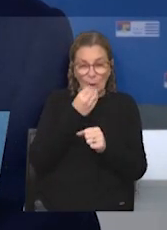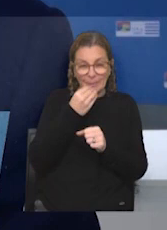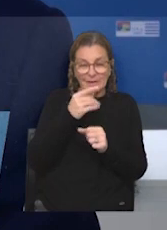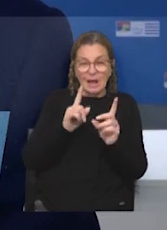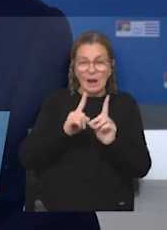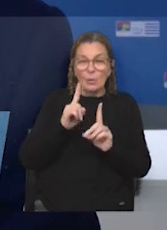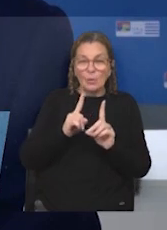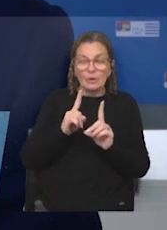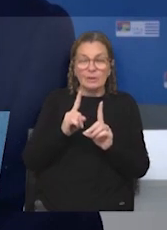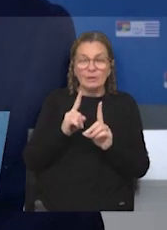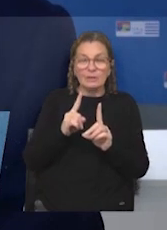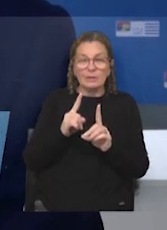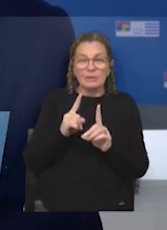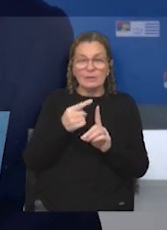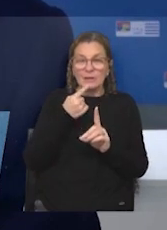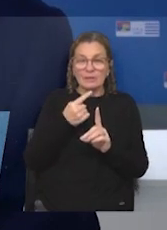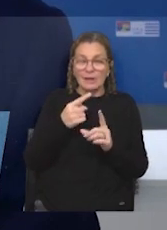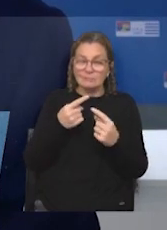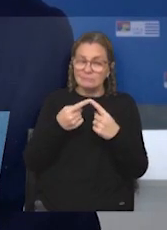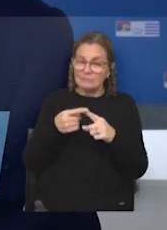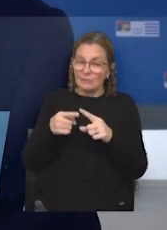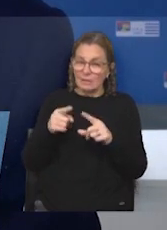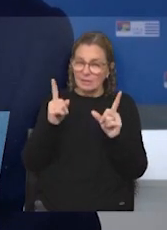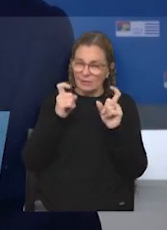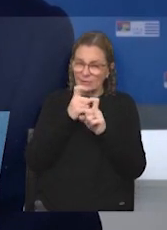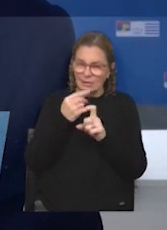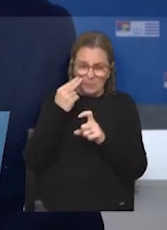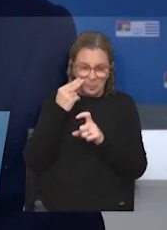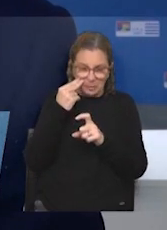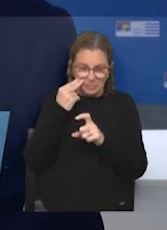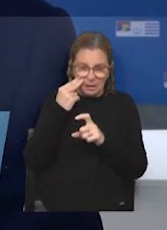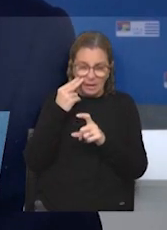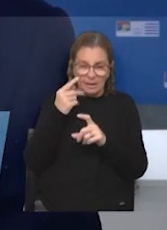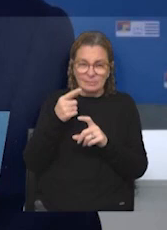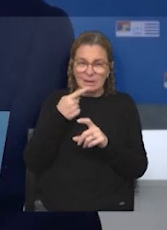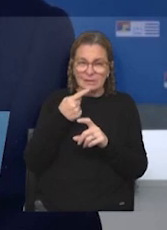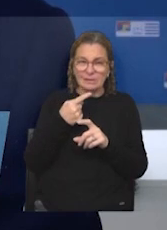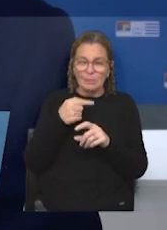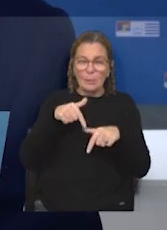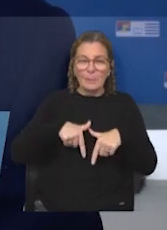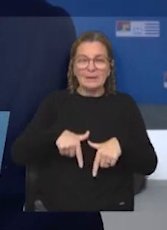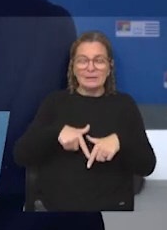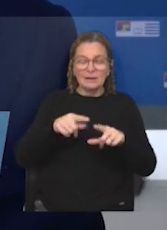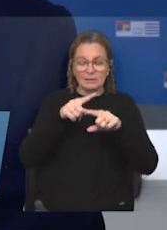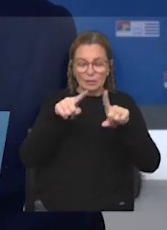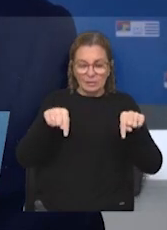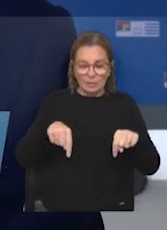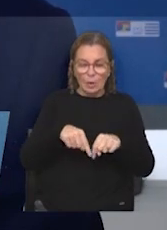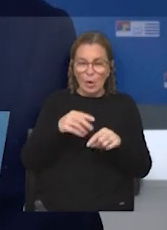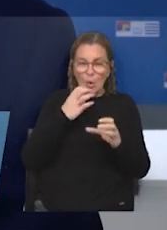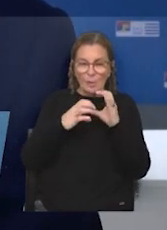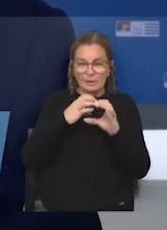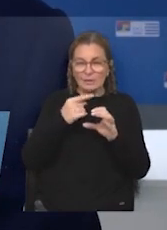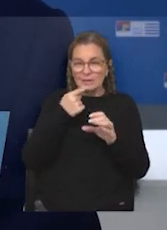eh Por lo menos marcaba algunas irregularidades en torno a las auditorías de hecho acaba de publicar el Ministerio un comunicado donde